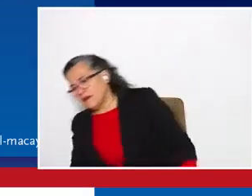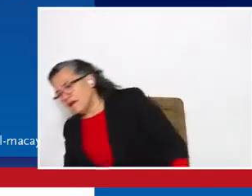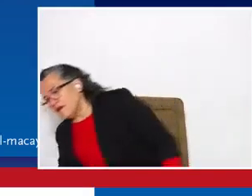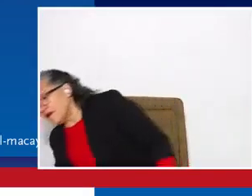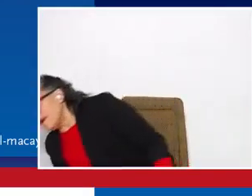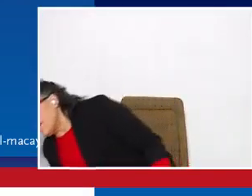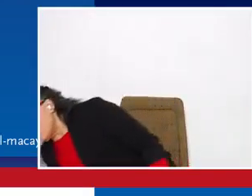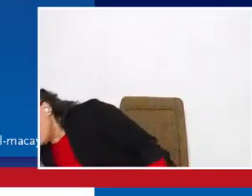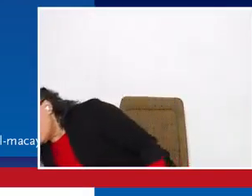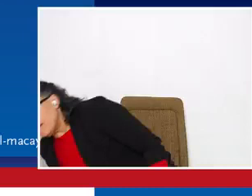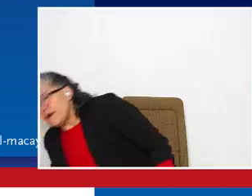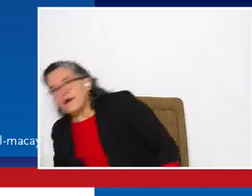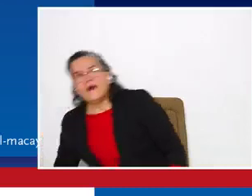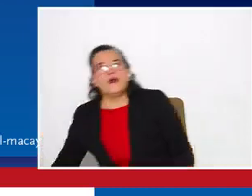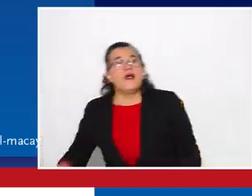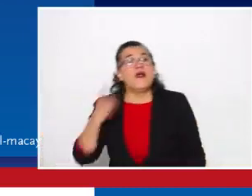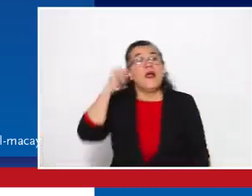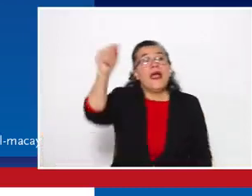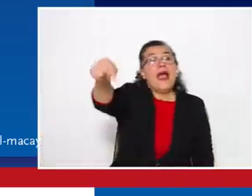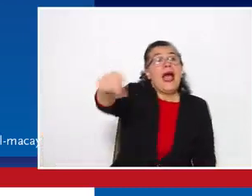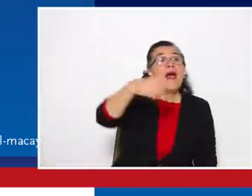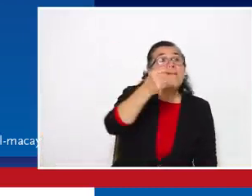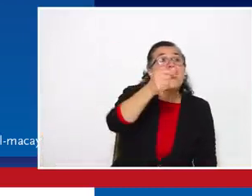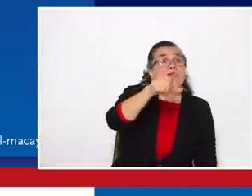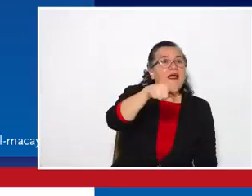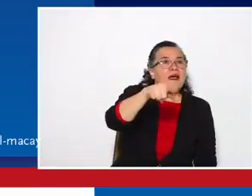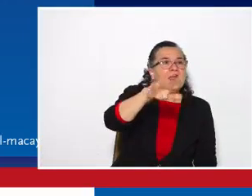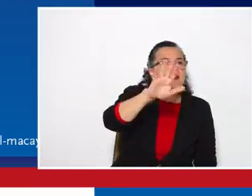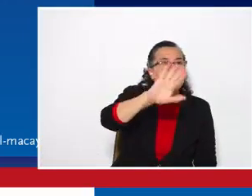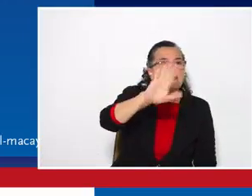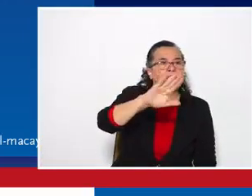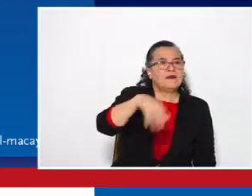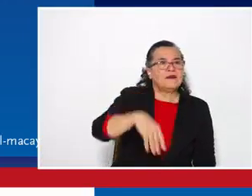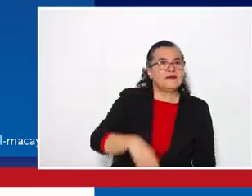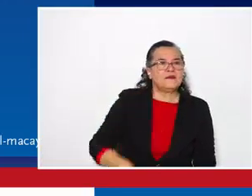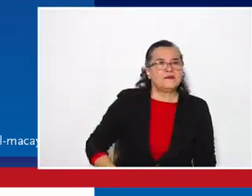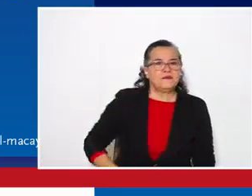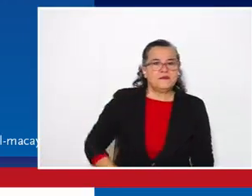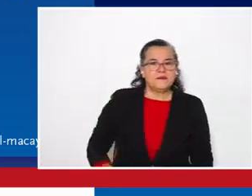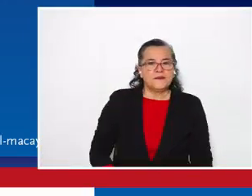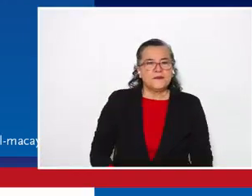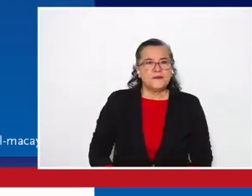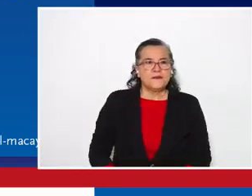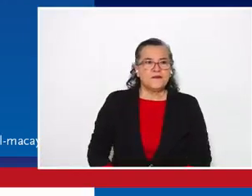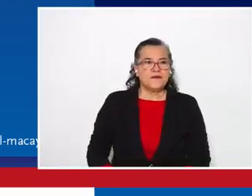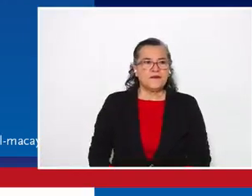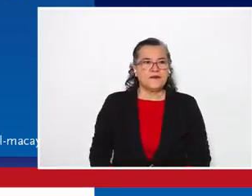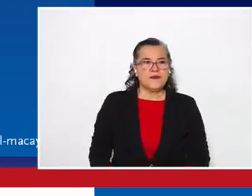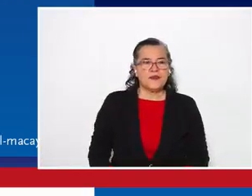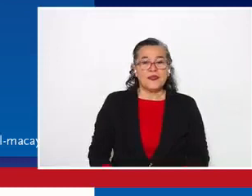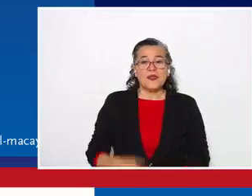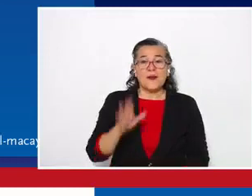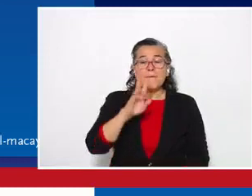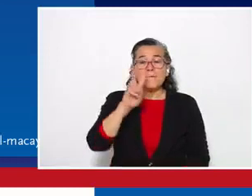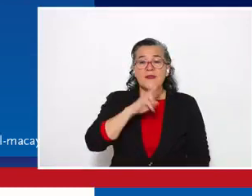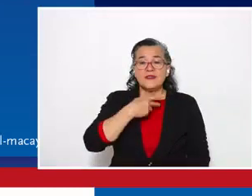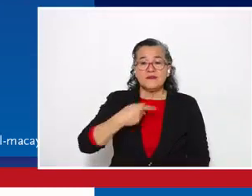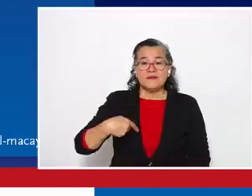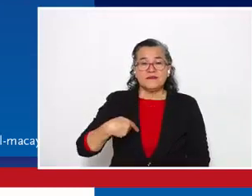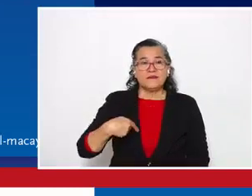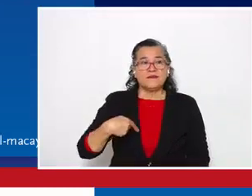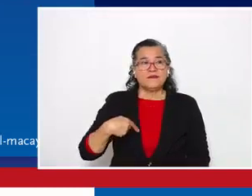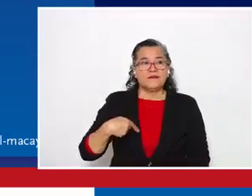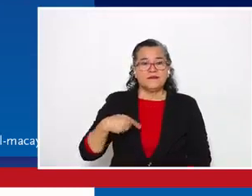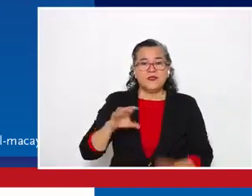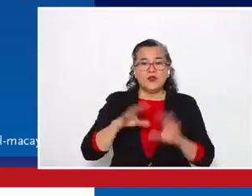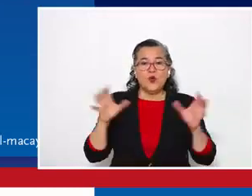Rica. Consultor del proyecto Estrategia, Ciencia y Tecnología en la Fundación CRUSA. Presidente de la Academia Nacional de Ciencias y vicepresidente del Comité Ejecutivo